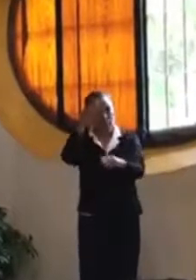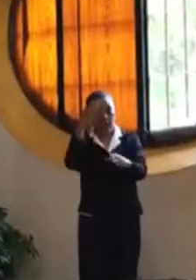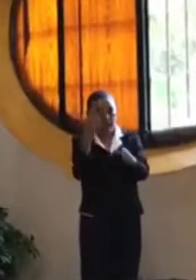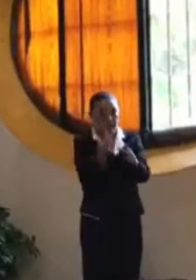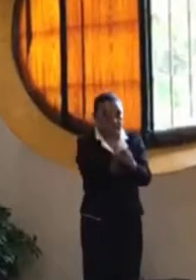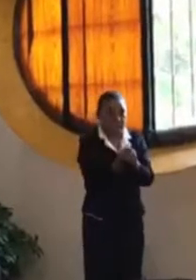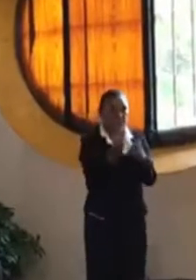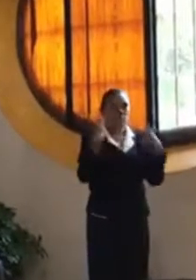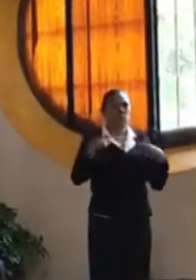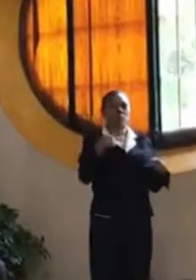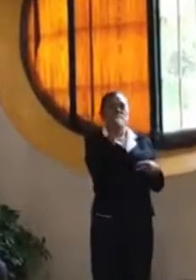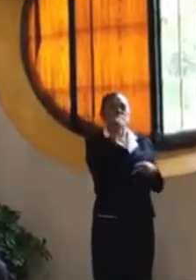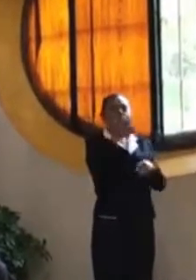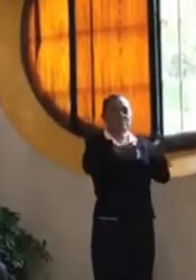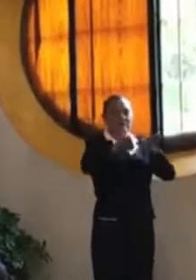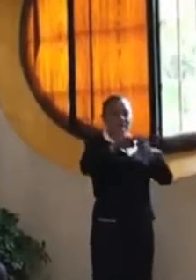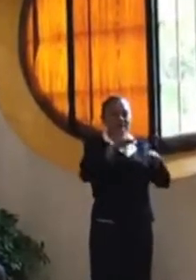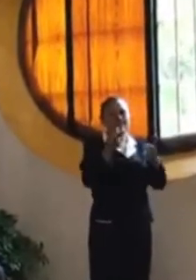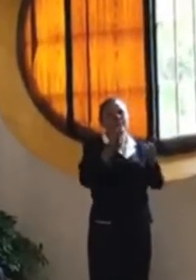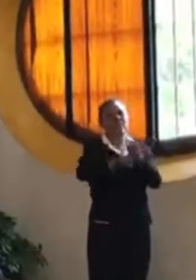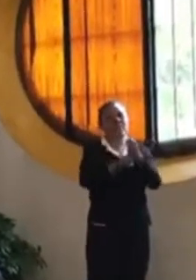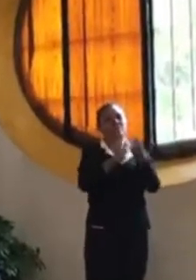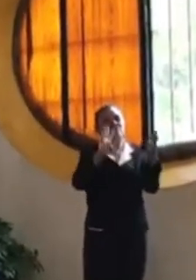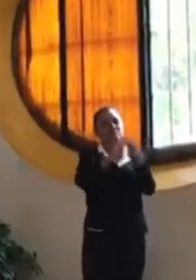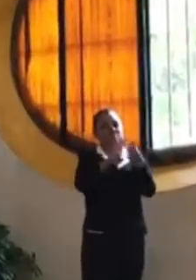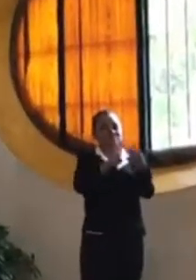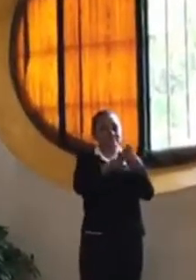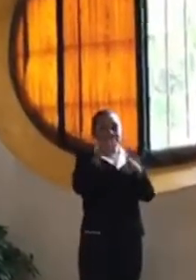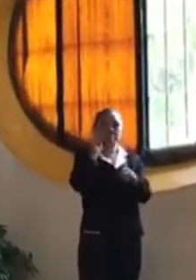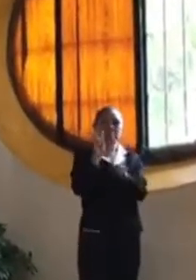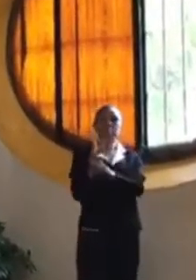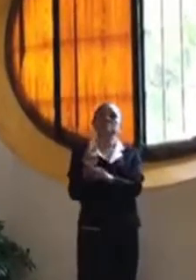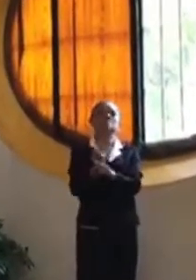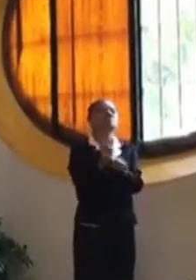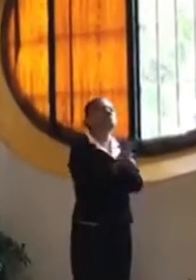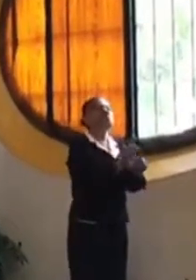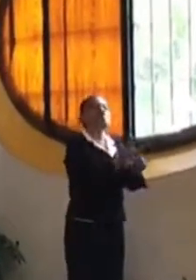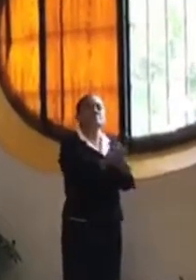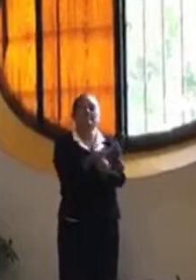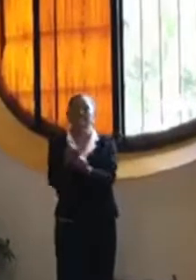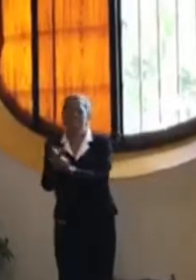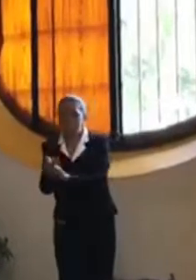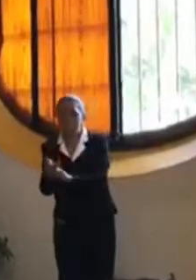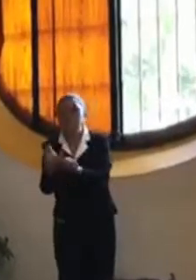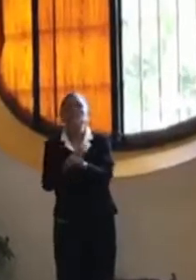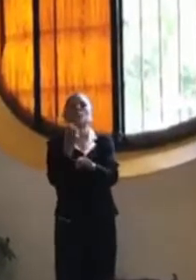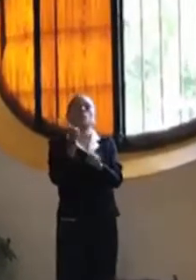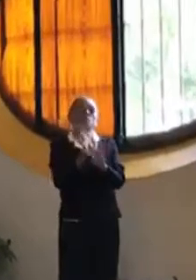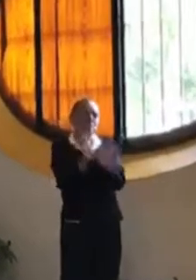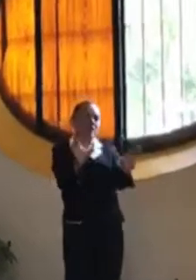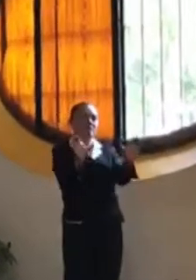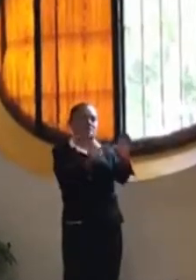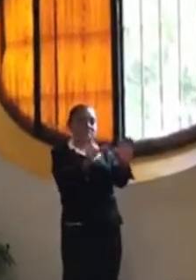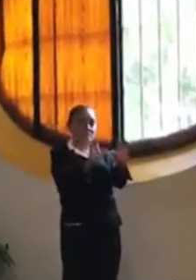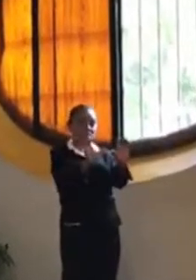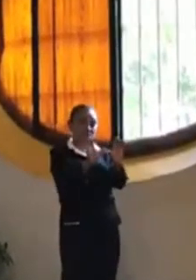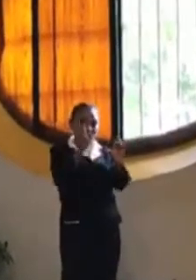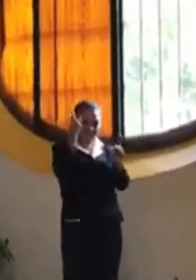generar una reorganización, y podemos decirles que hemos certificado ya nuestros